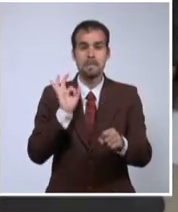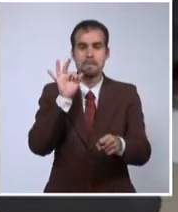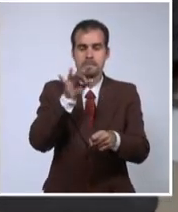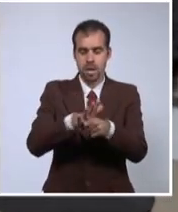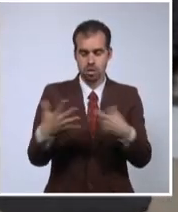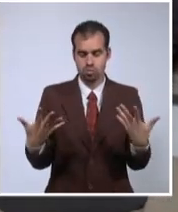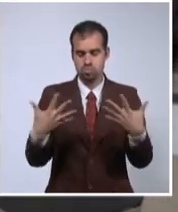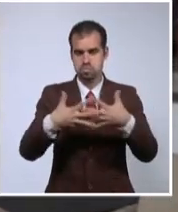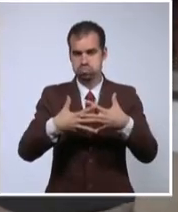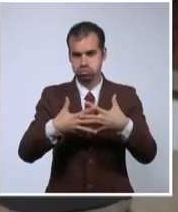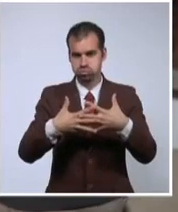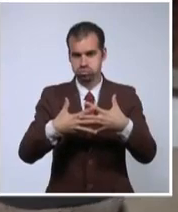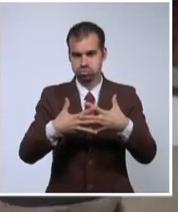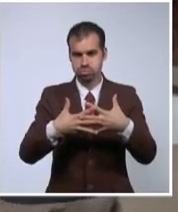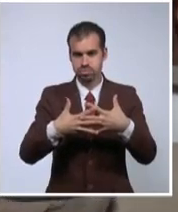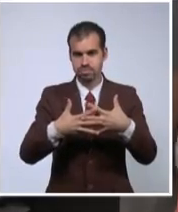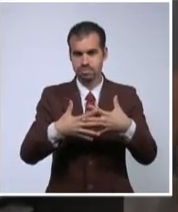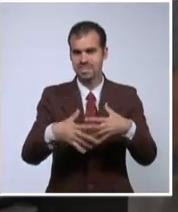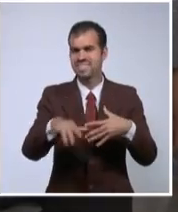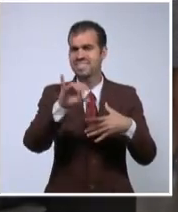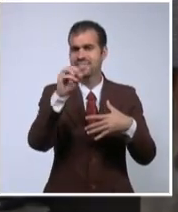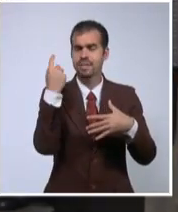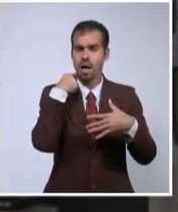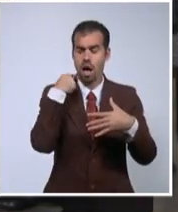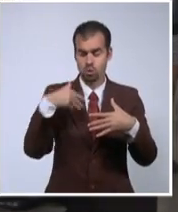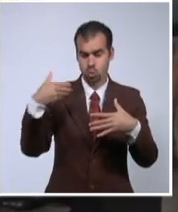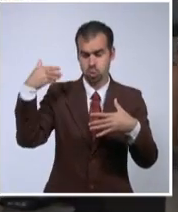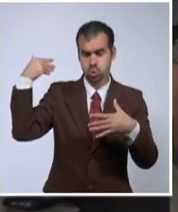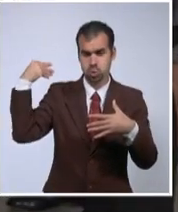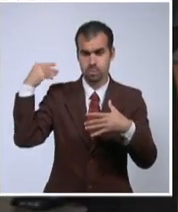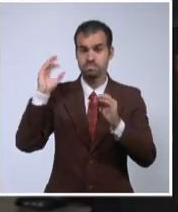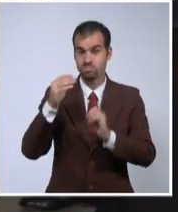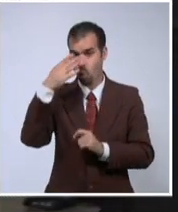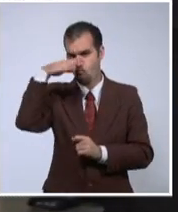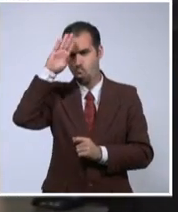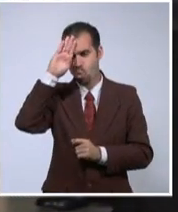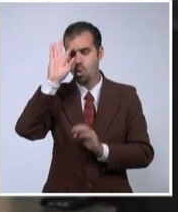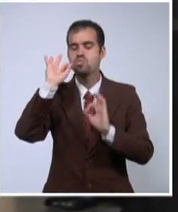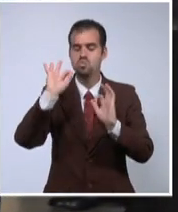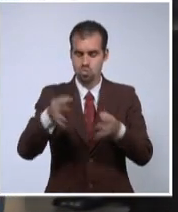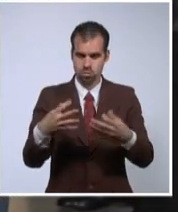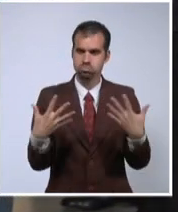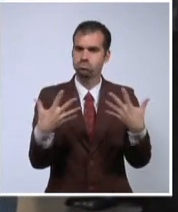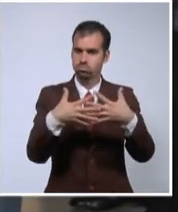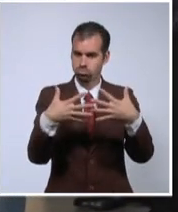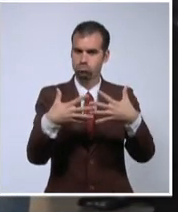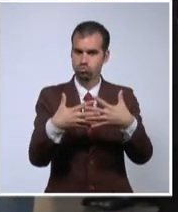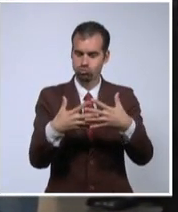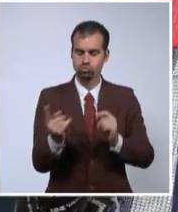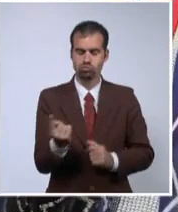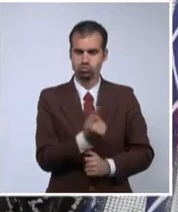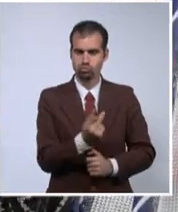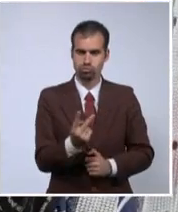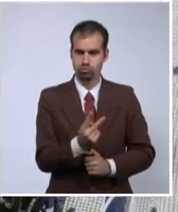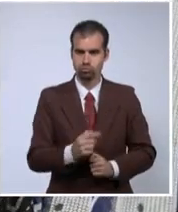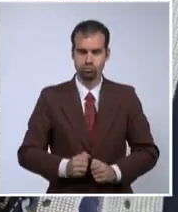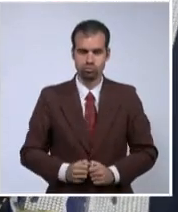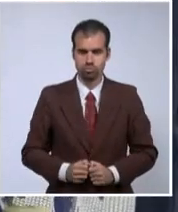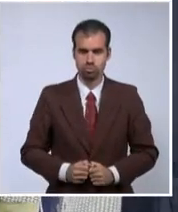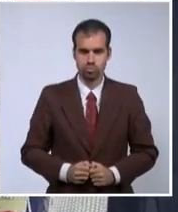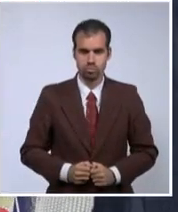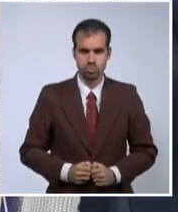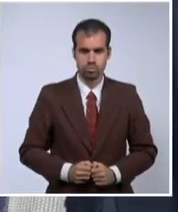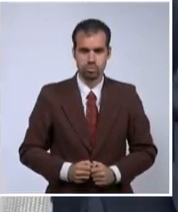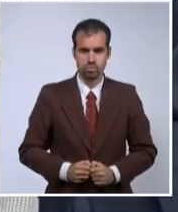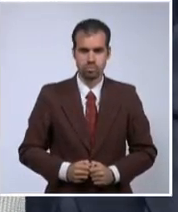vínculos 6 décadas atrás y con las que Cuba mantiene relaciones diplomáticas actualmente.